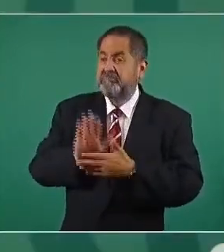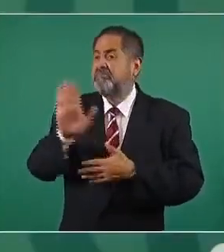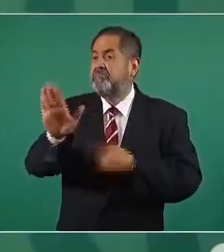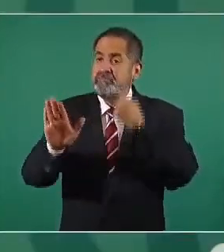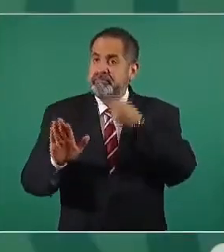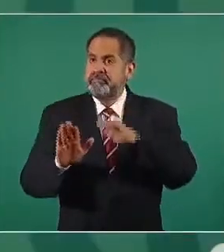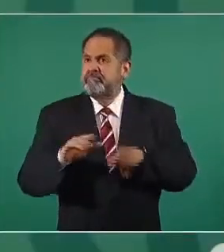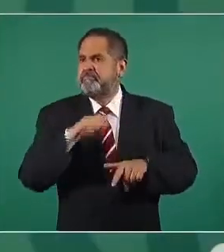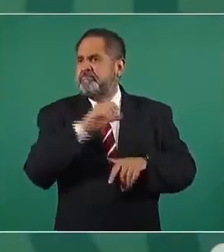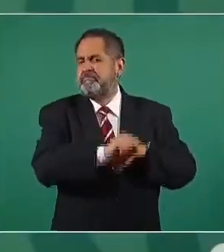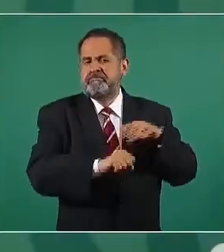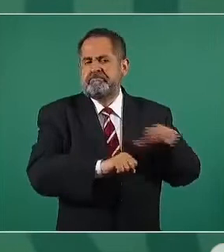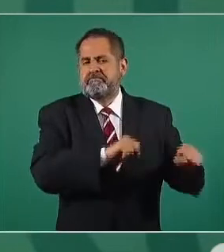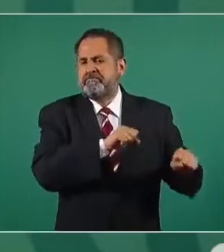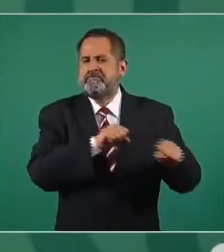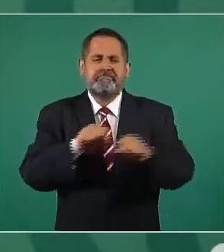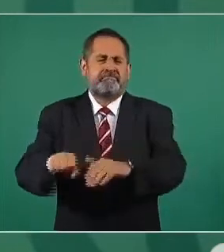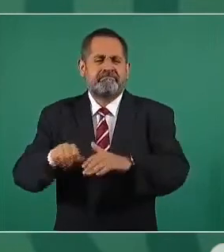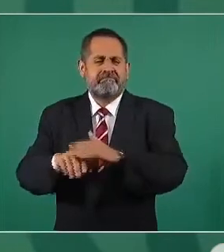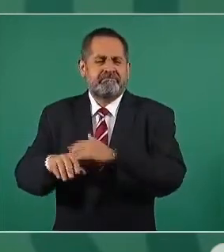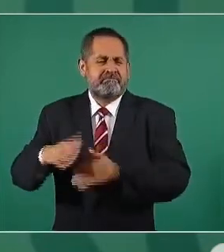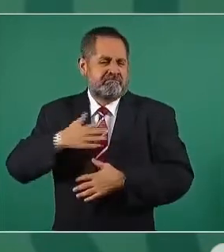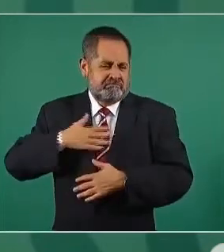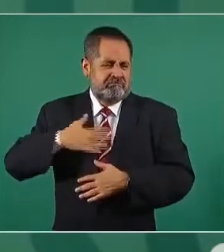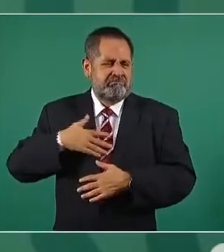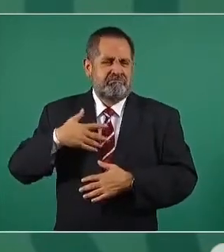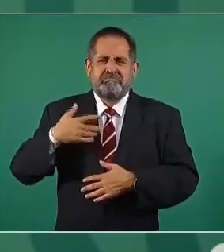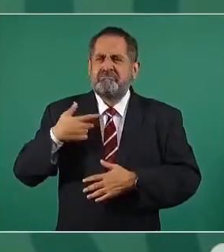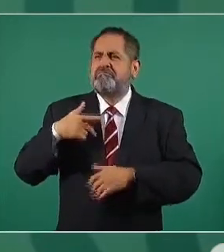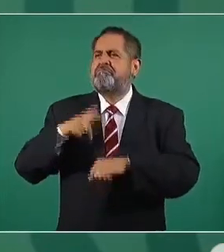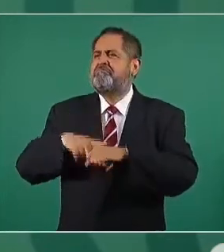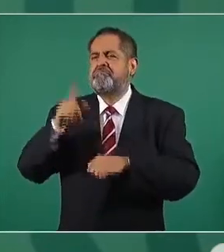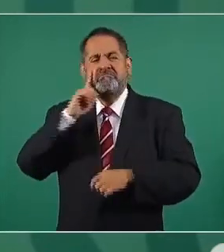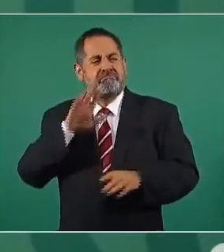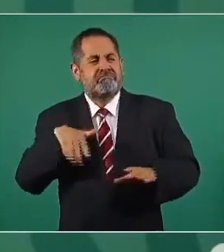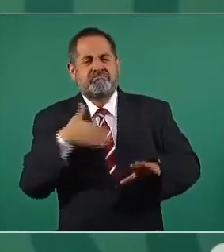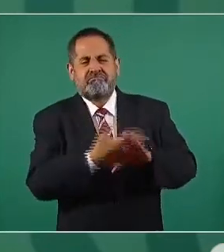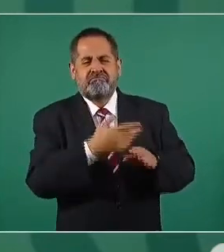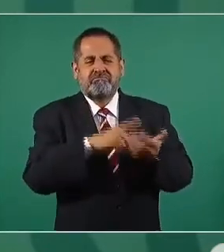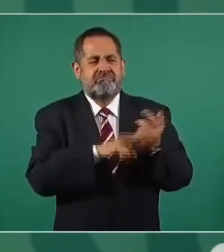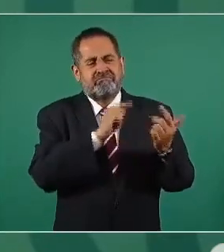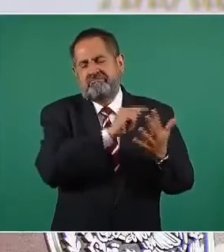presentando las denuncias yo personalmente, ¿no?, en contra de